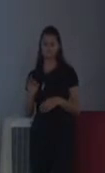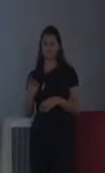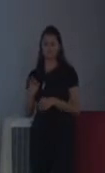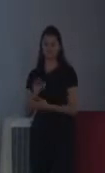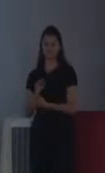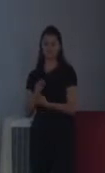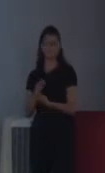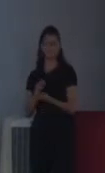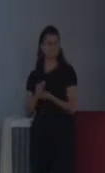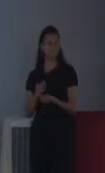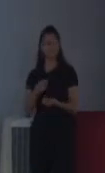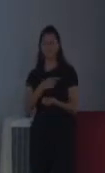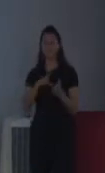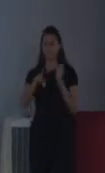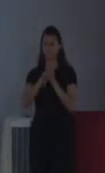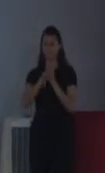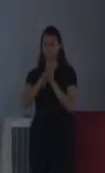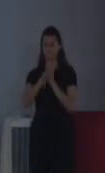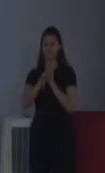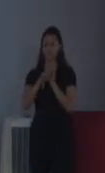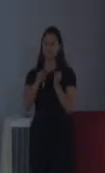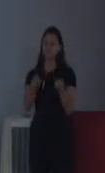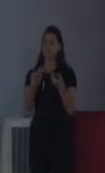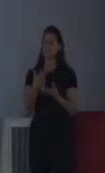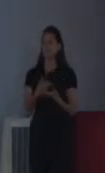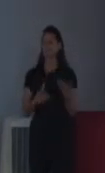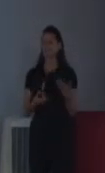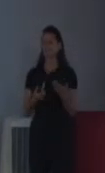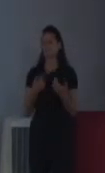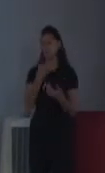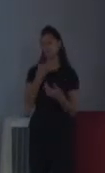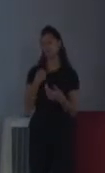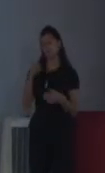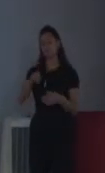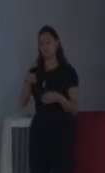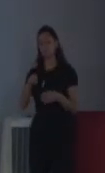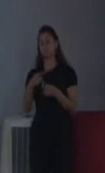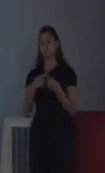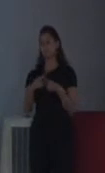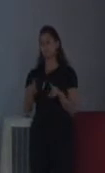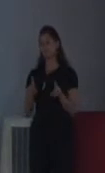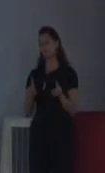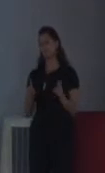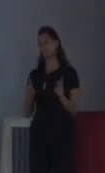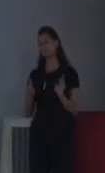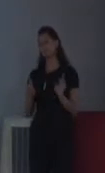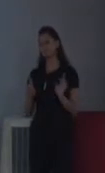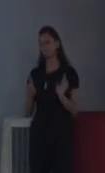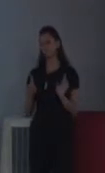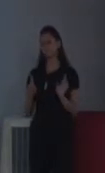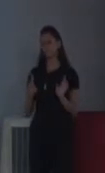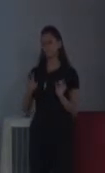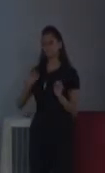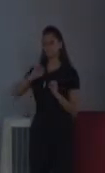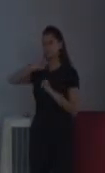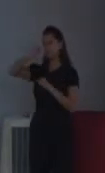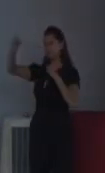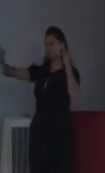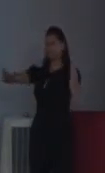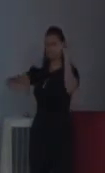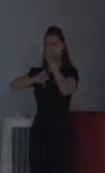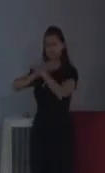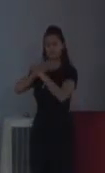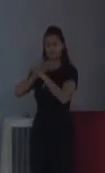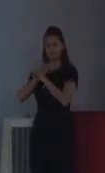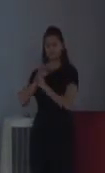ley estatutaria, que nos está diciendo, sí, pero resulta que a nivel